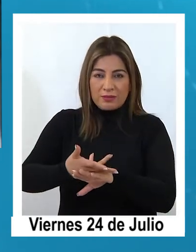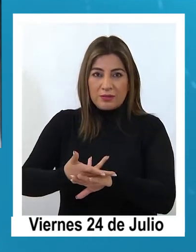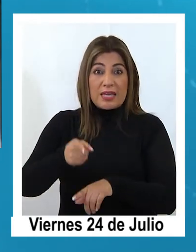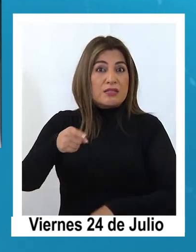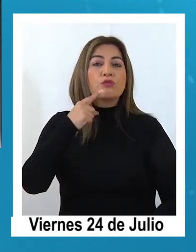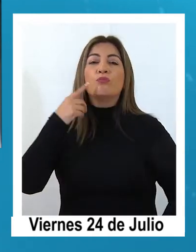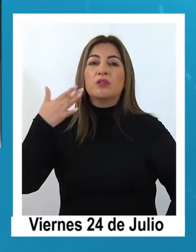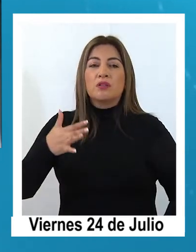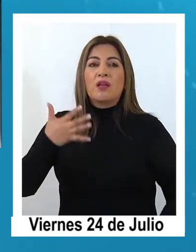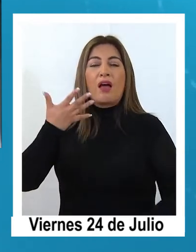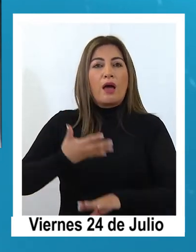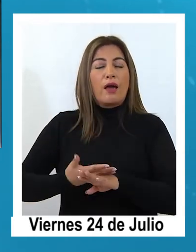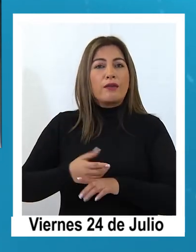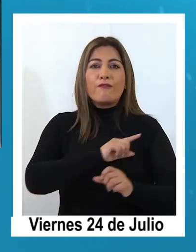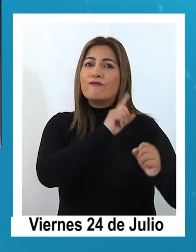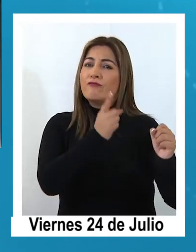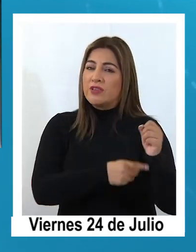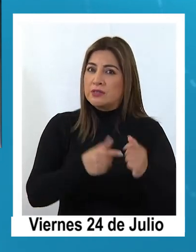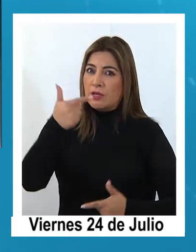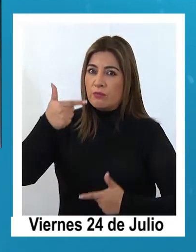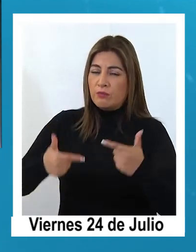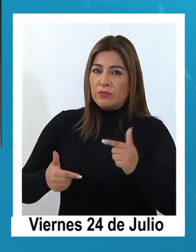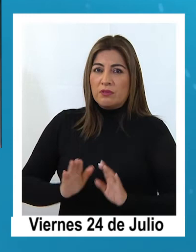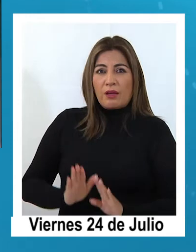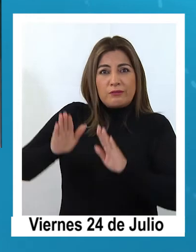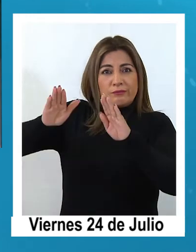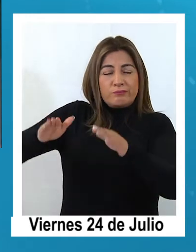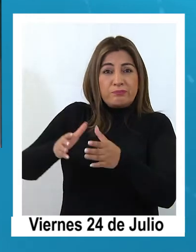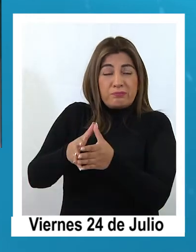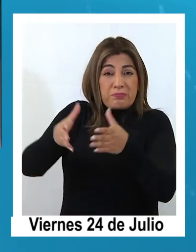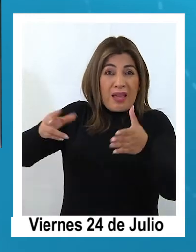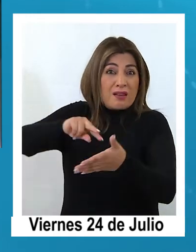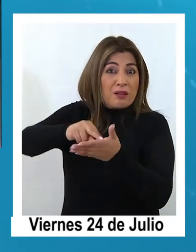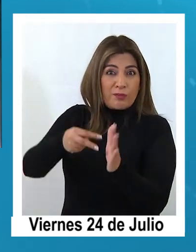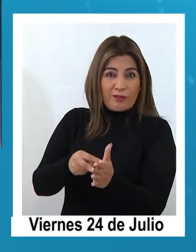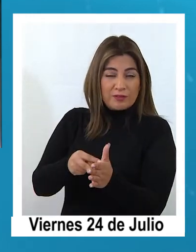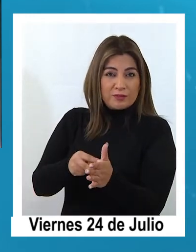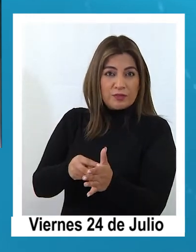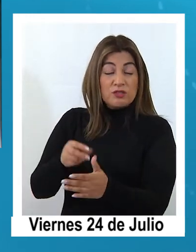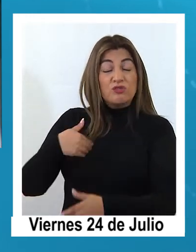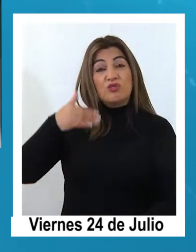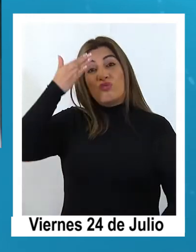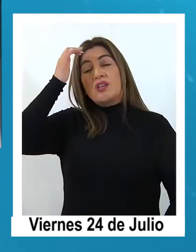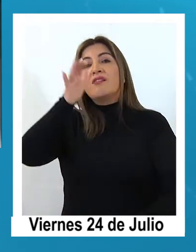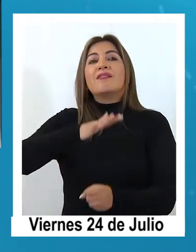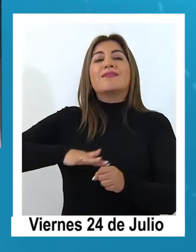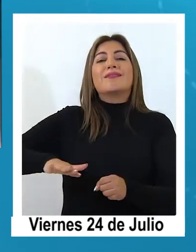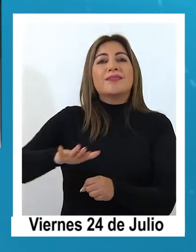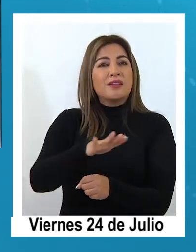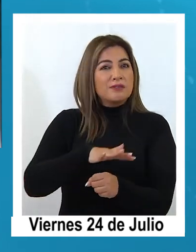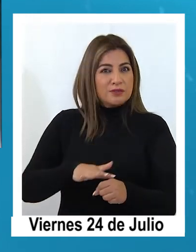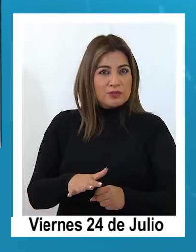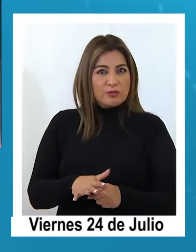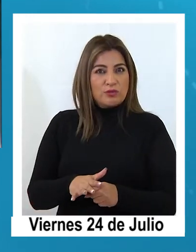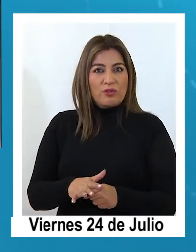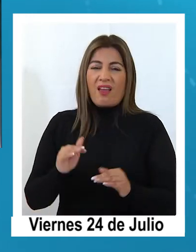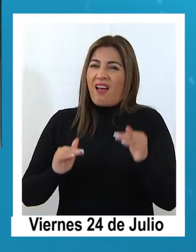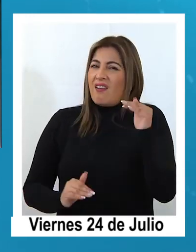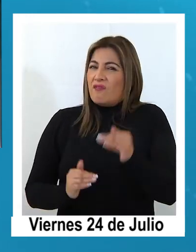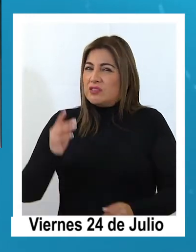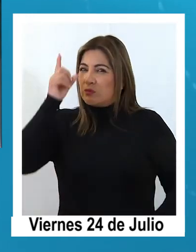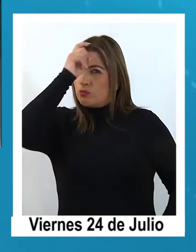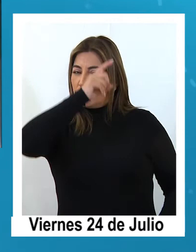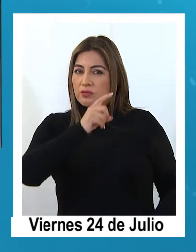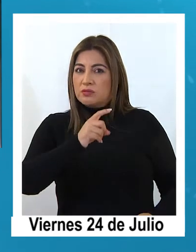Si tenemos fuerzas políticas que agudizan el conflicto, yo creo que la situación se va a poner difícil.